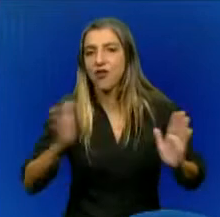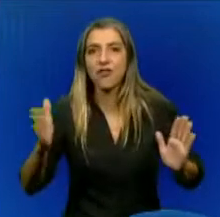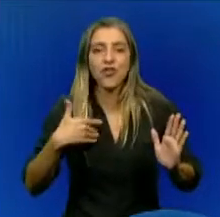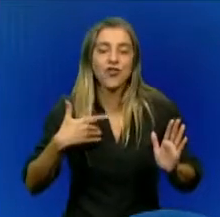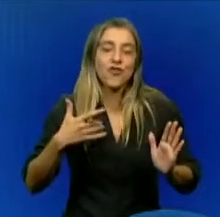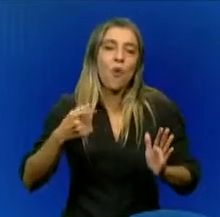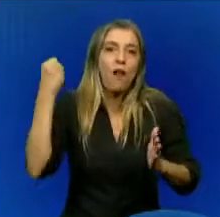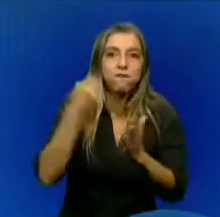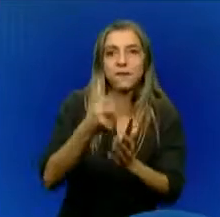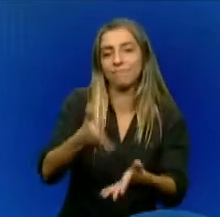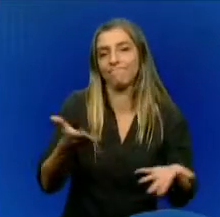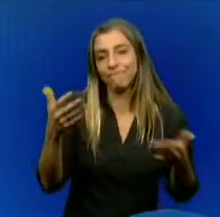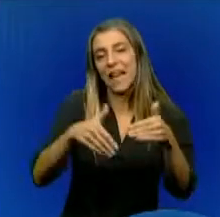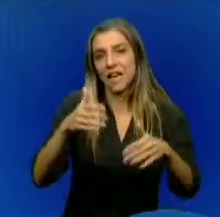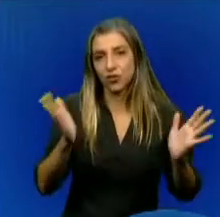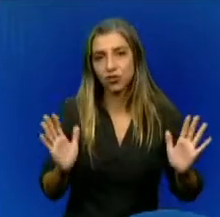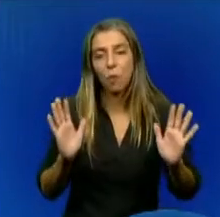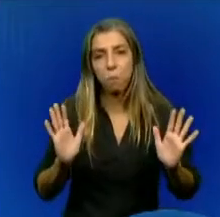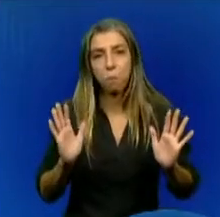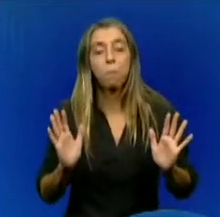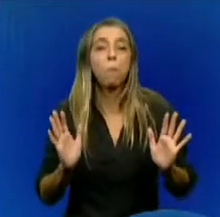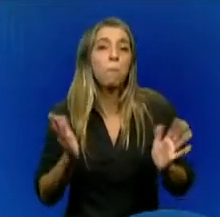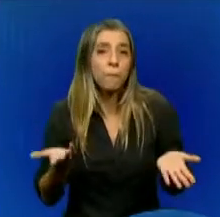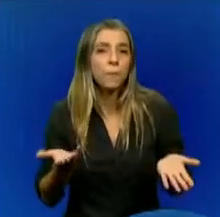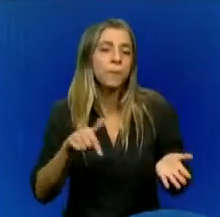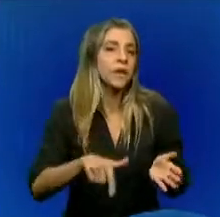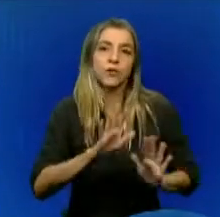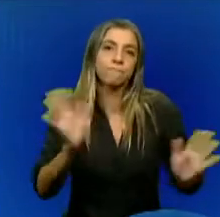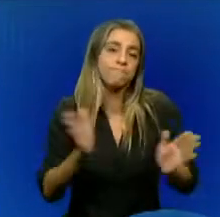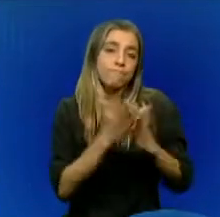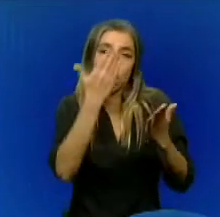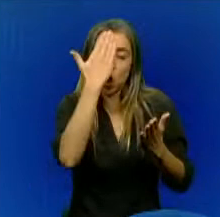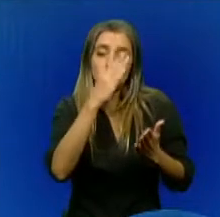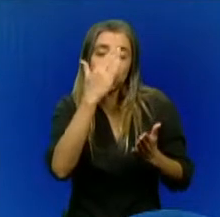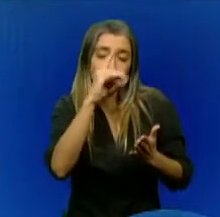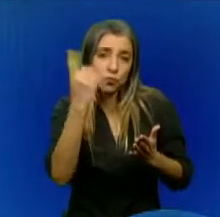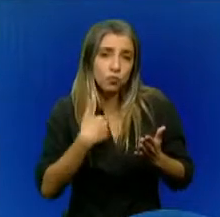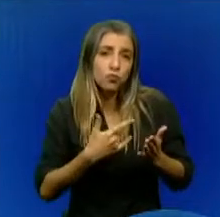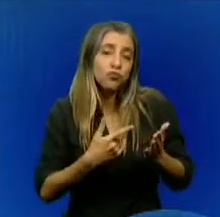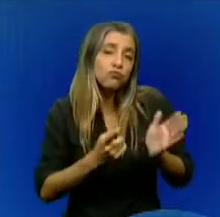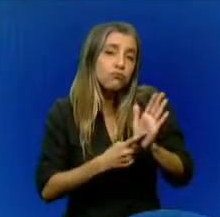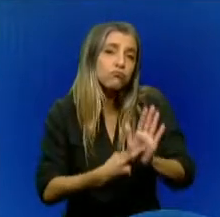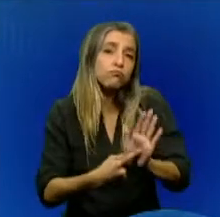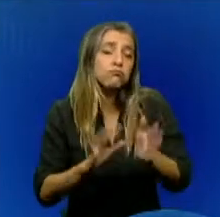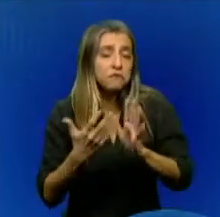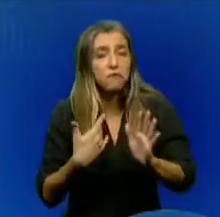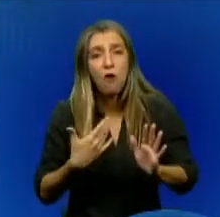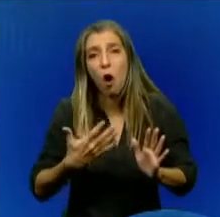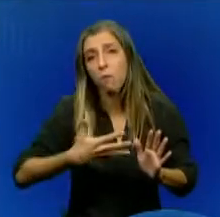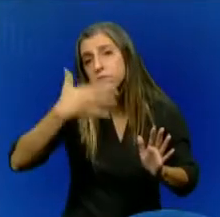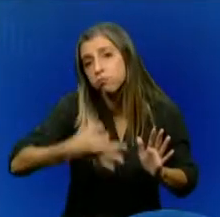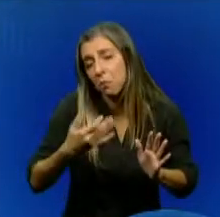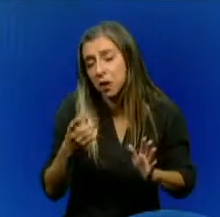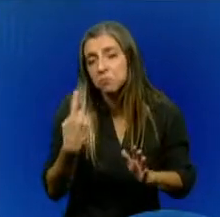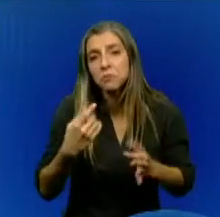requieren mayorías intensas, así lo establece la Constitución. Y así debe ser, porque ningún partido debe sentir